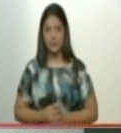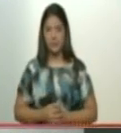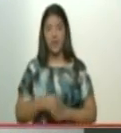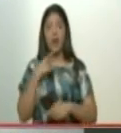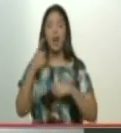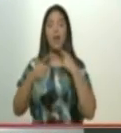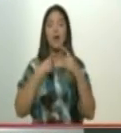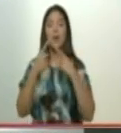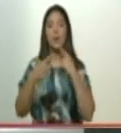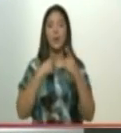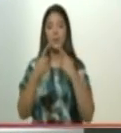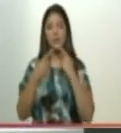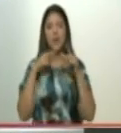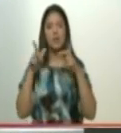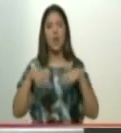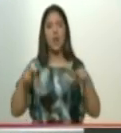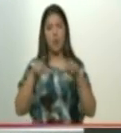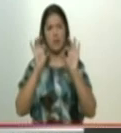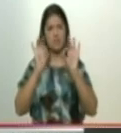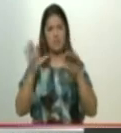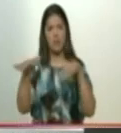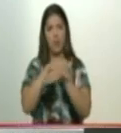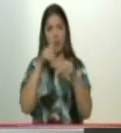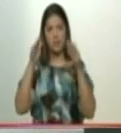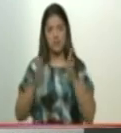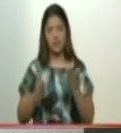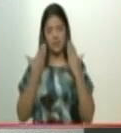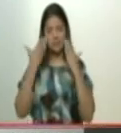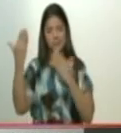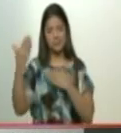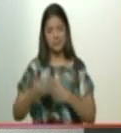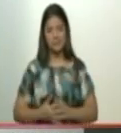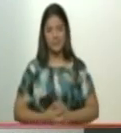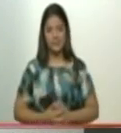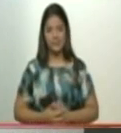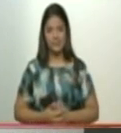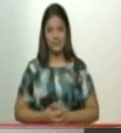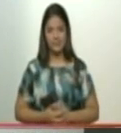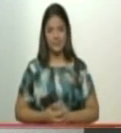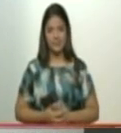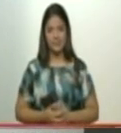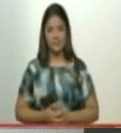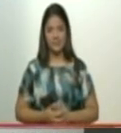ofrece declaraciones desde la sede de su despacho. Vamos a escuchar. Adelante, ministro.